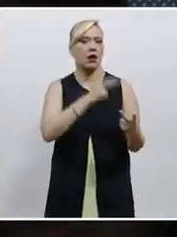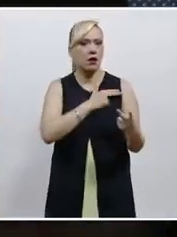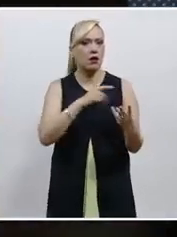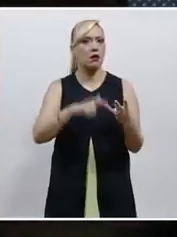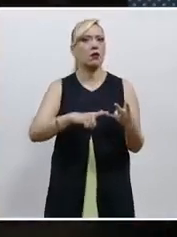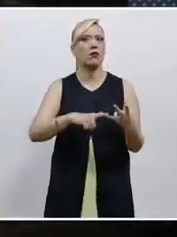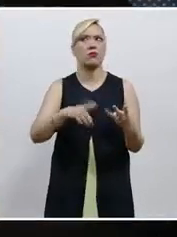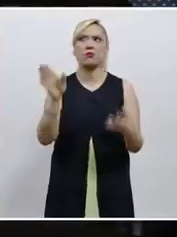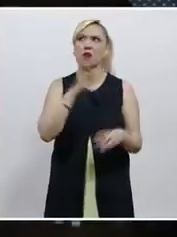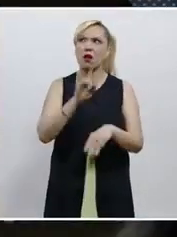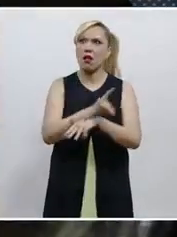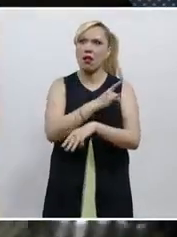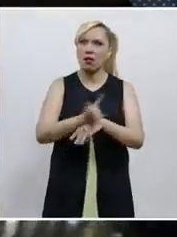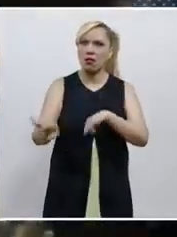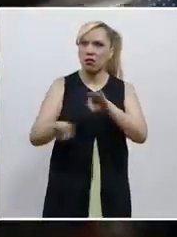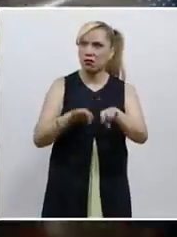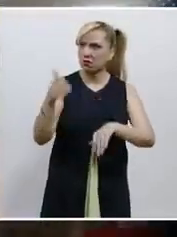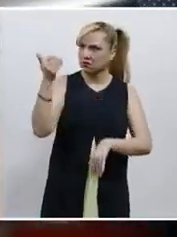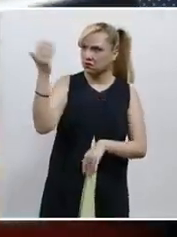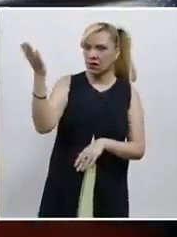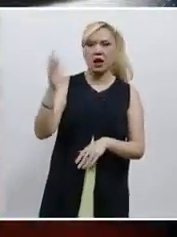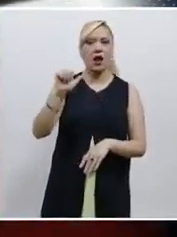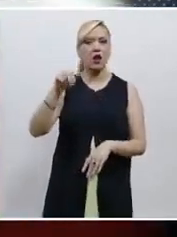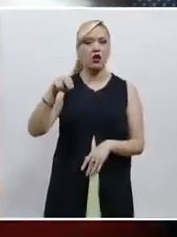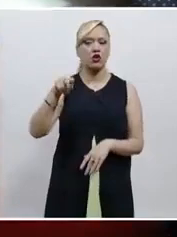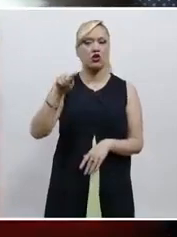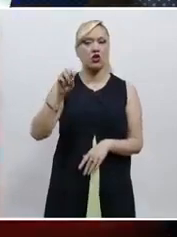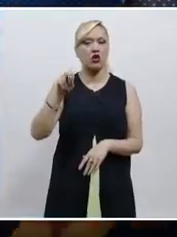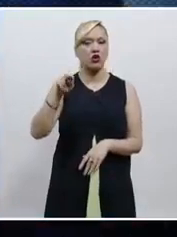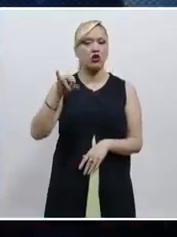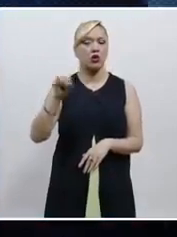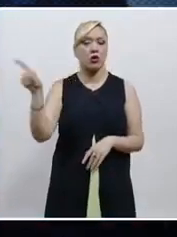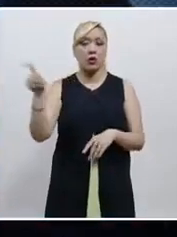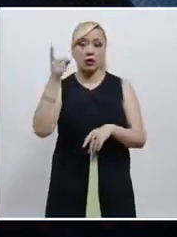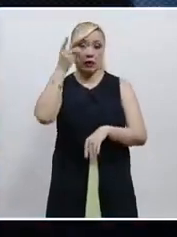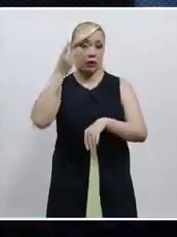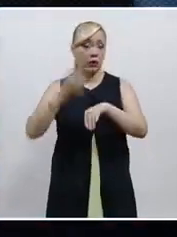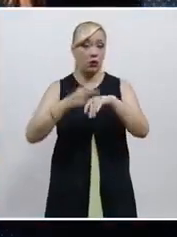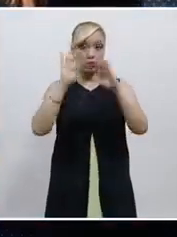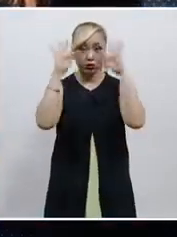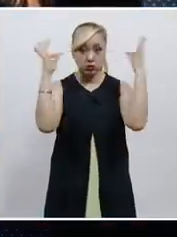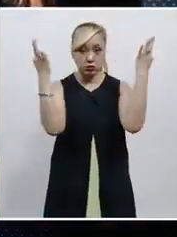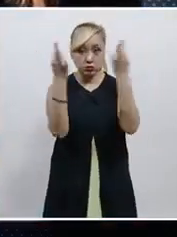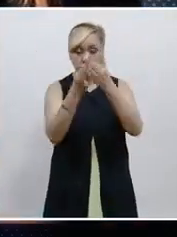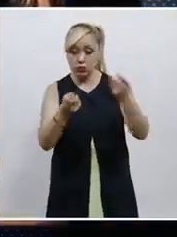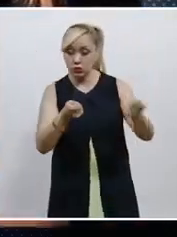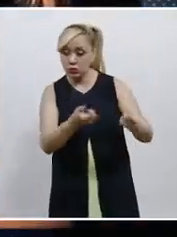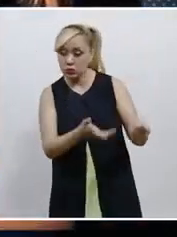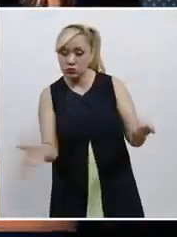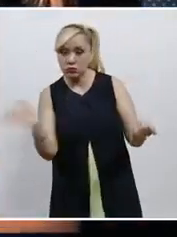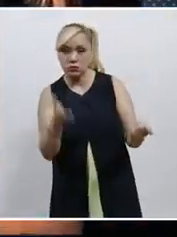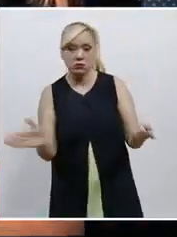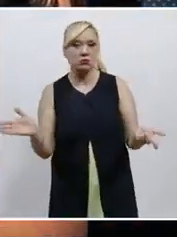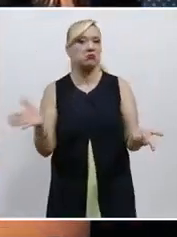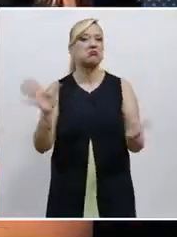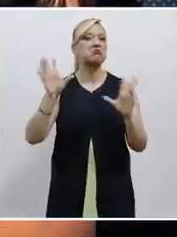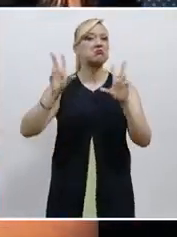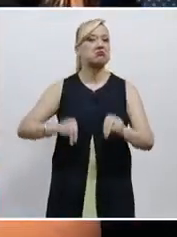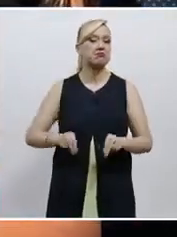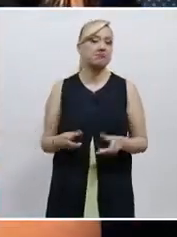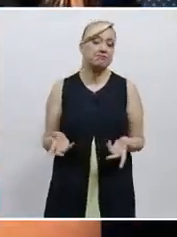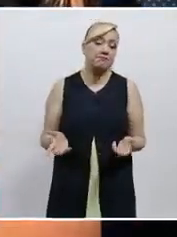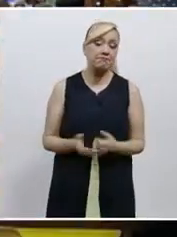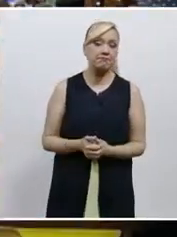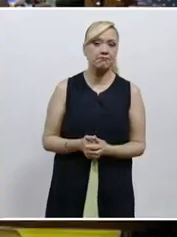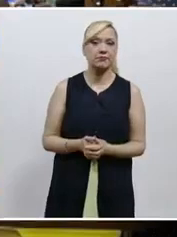público a Antonio M., director de Control y Verificación Migratoria. Al participar en el Foro Permanente de Naciones Unidas